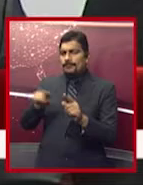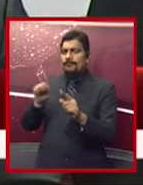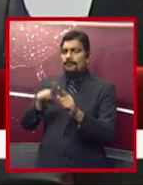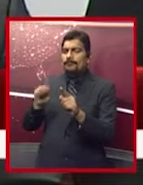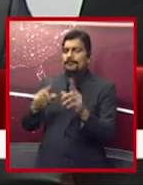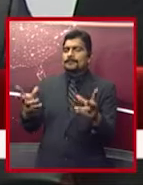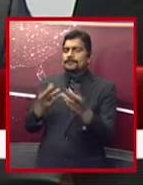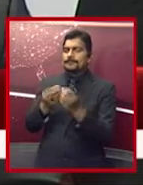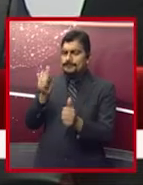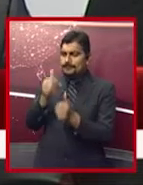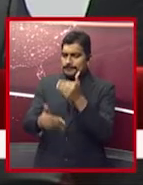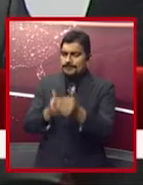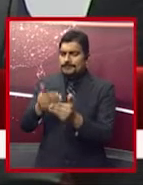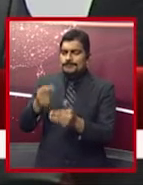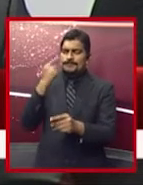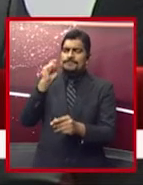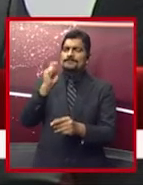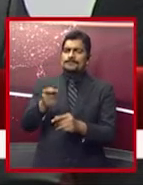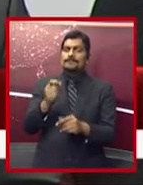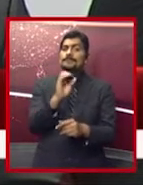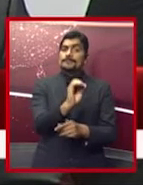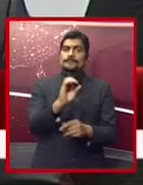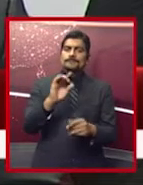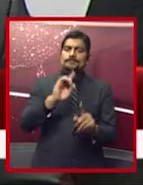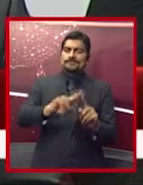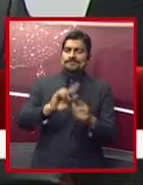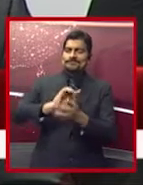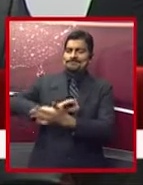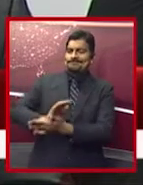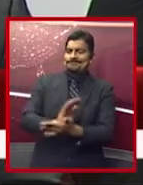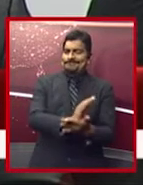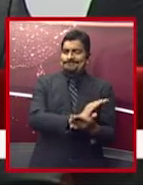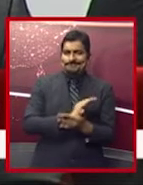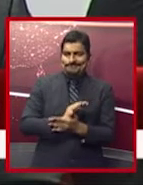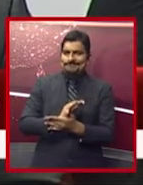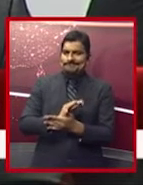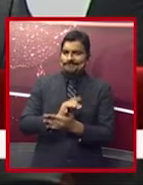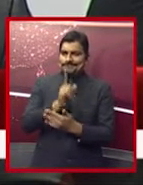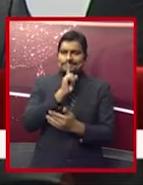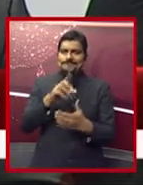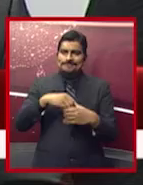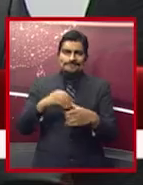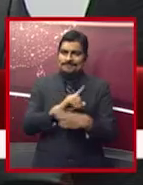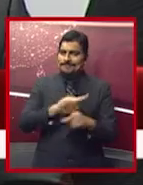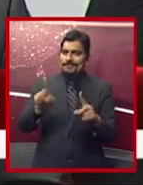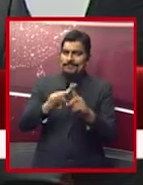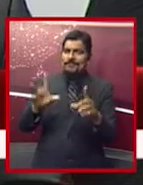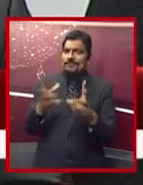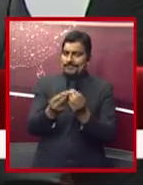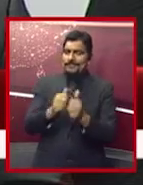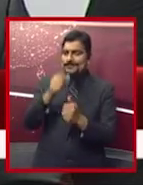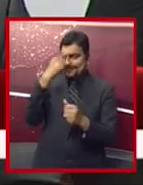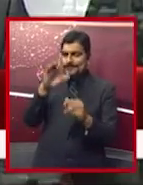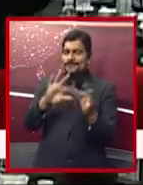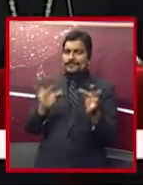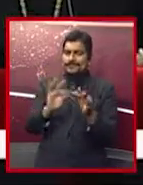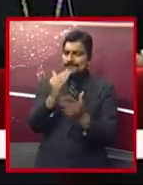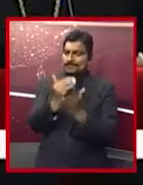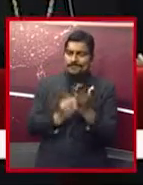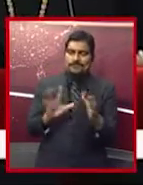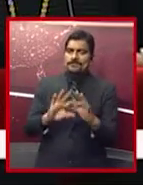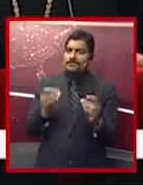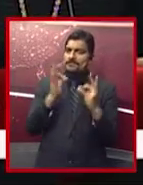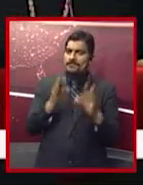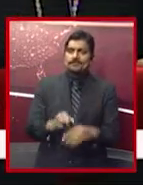contrapesos que representa cero discrecionalidad en la asignación de estos contratos.